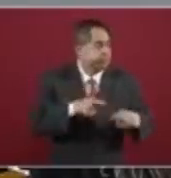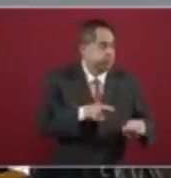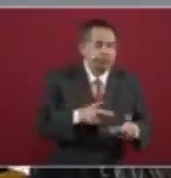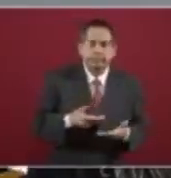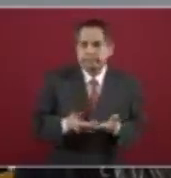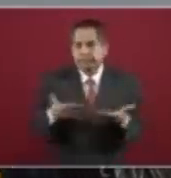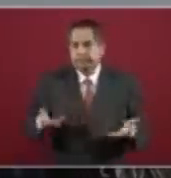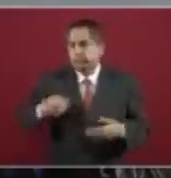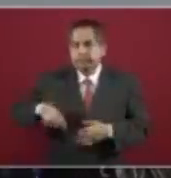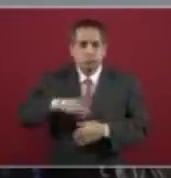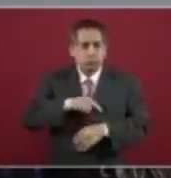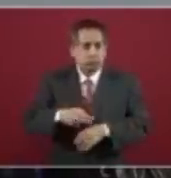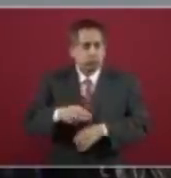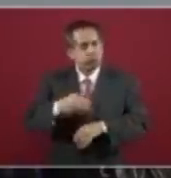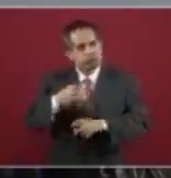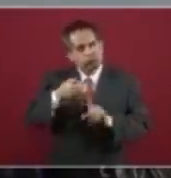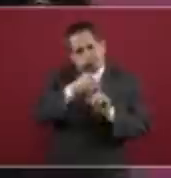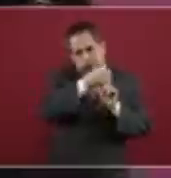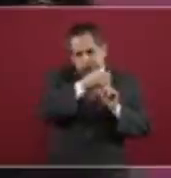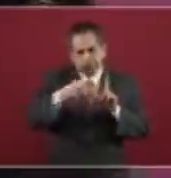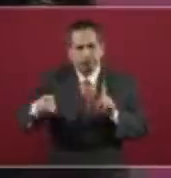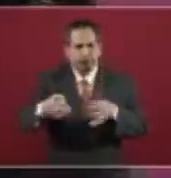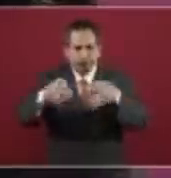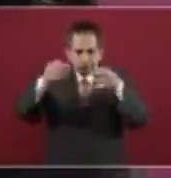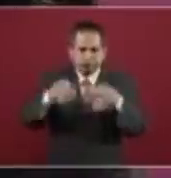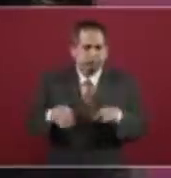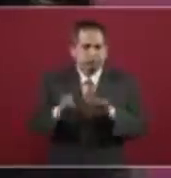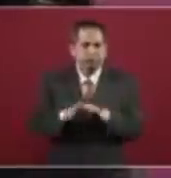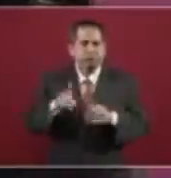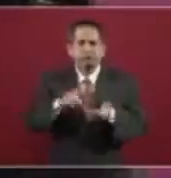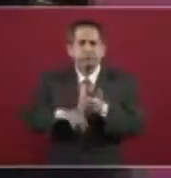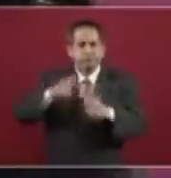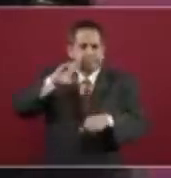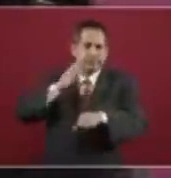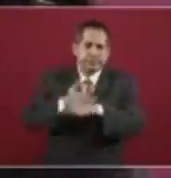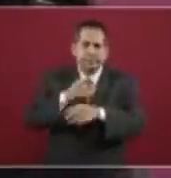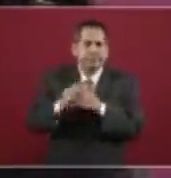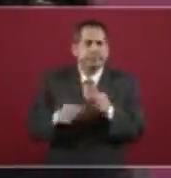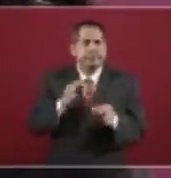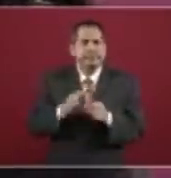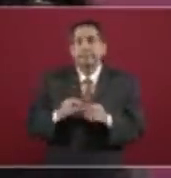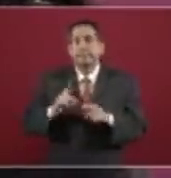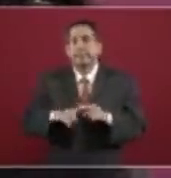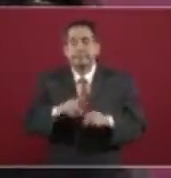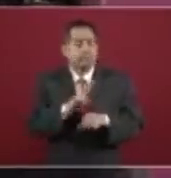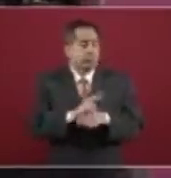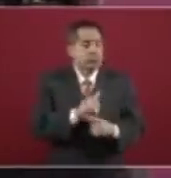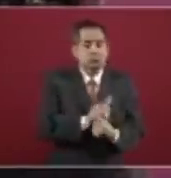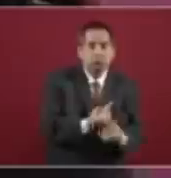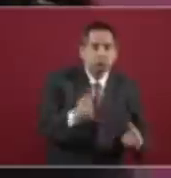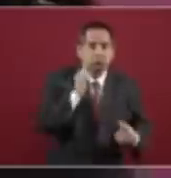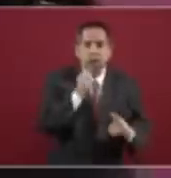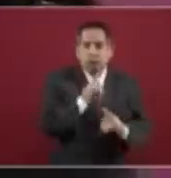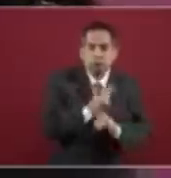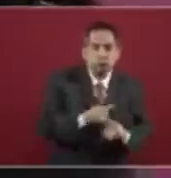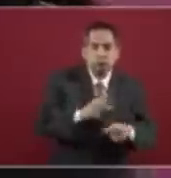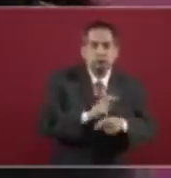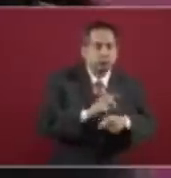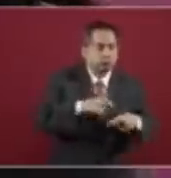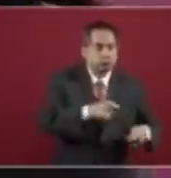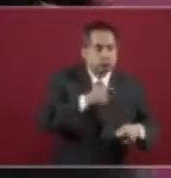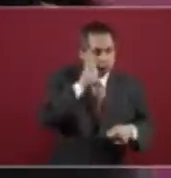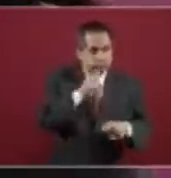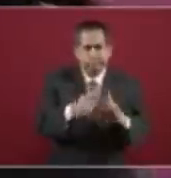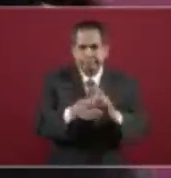orden en un sentido de quién es la responsabilidad del cuidado de las niñas y de los niños. Sí me gustaría